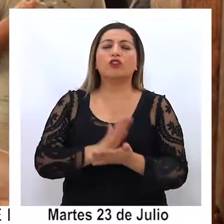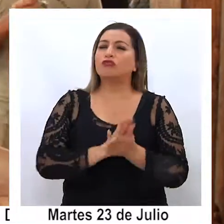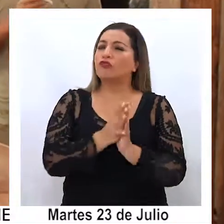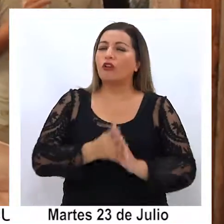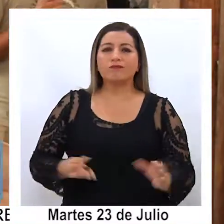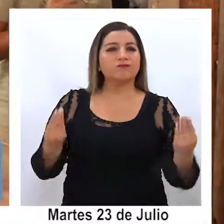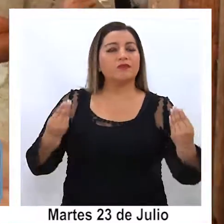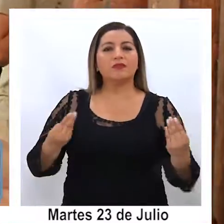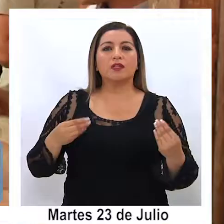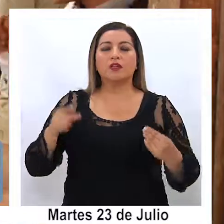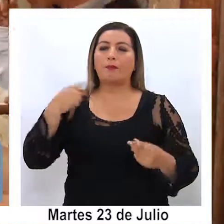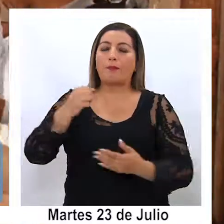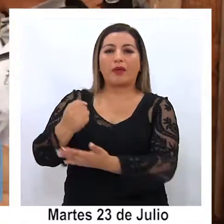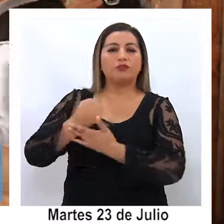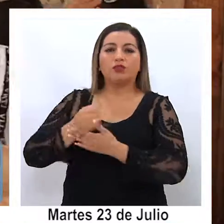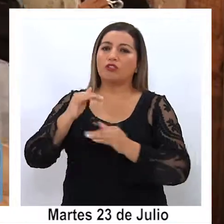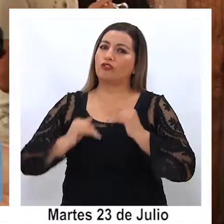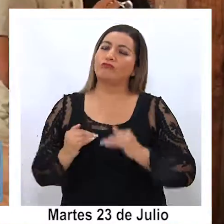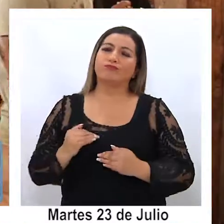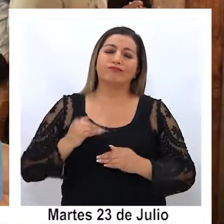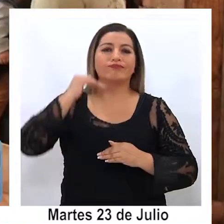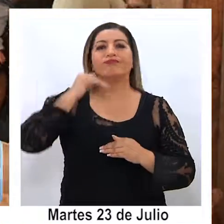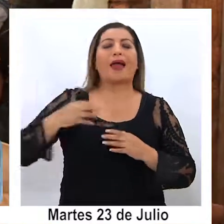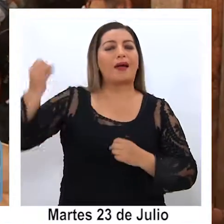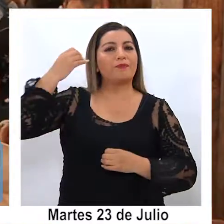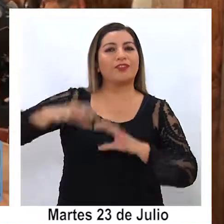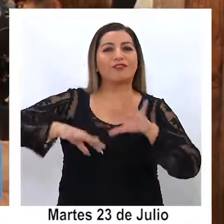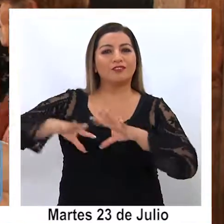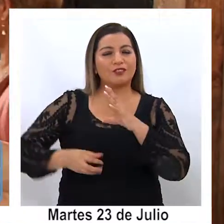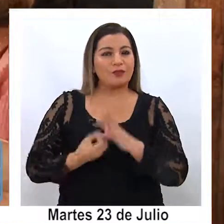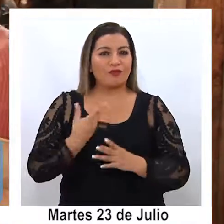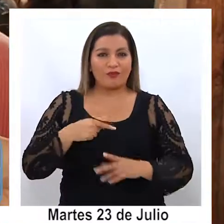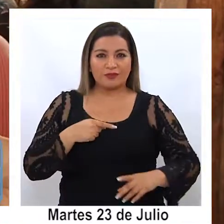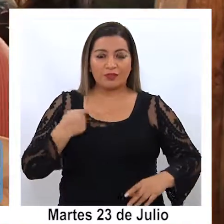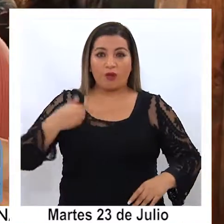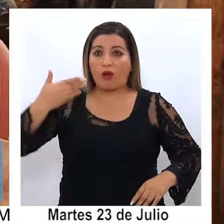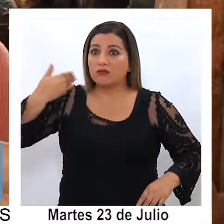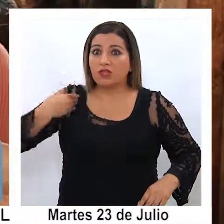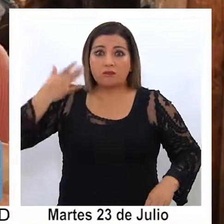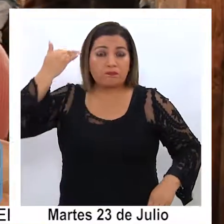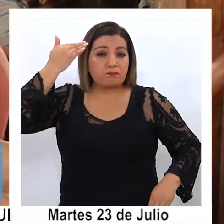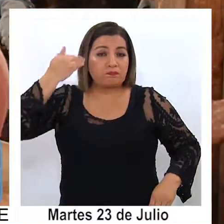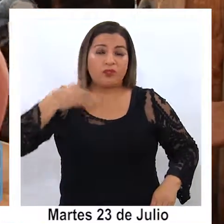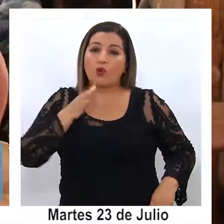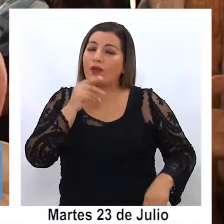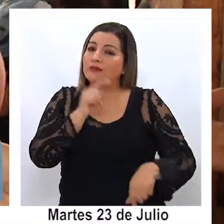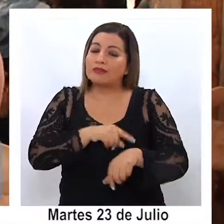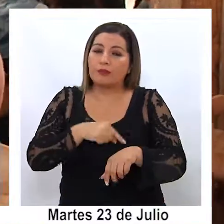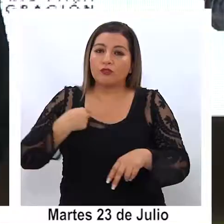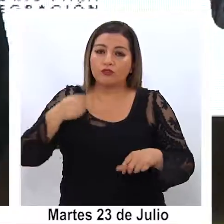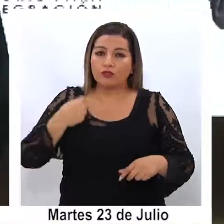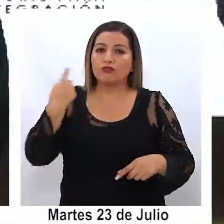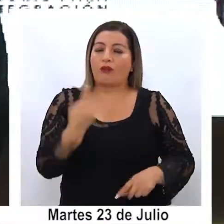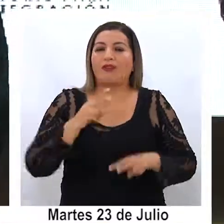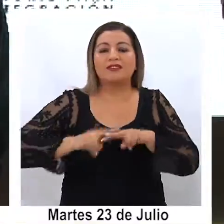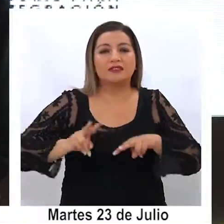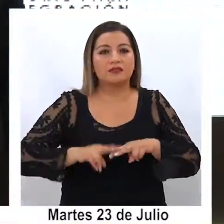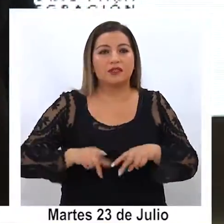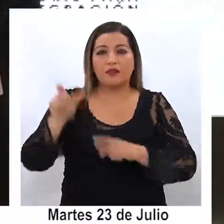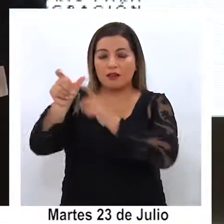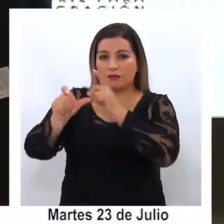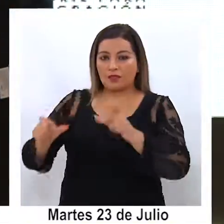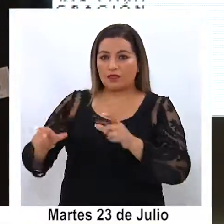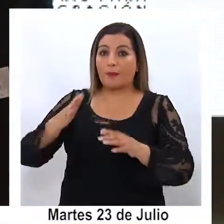Excelente, te ayuda a crecer, a aprender cosas nuevas de las que uno no tiene el tiempo de poder hacerlo, porque